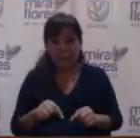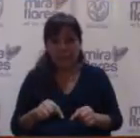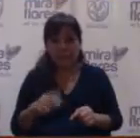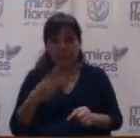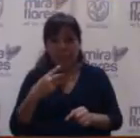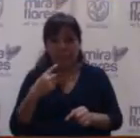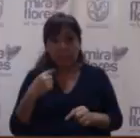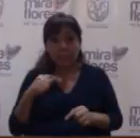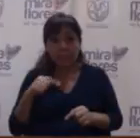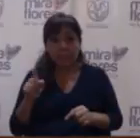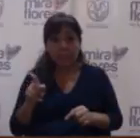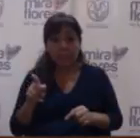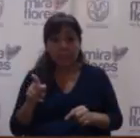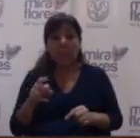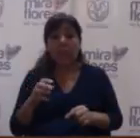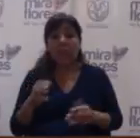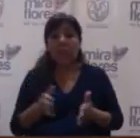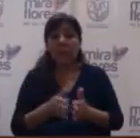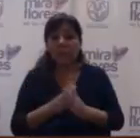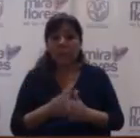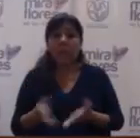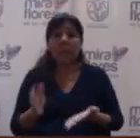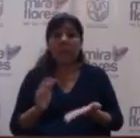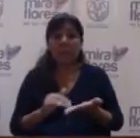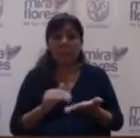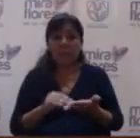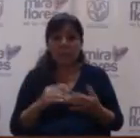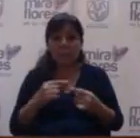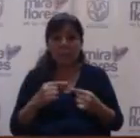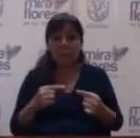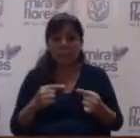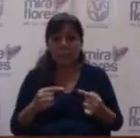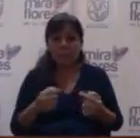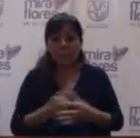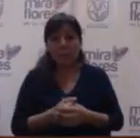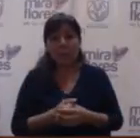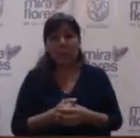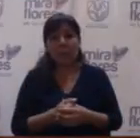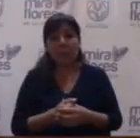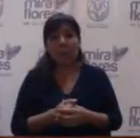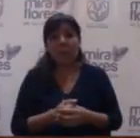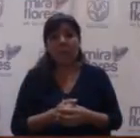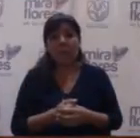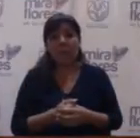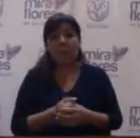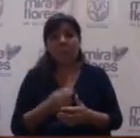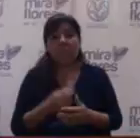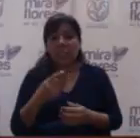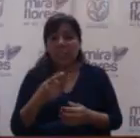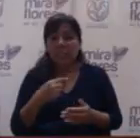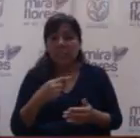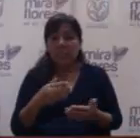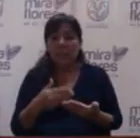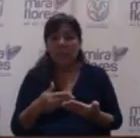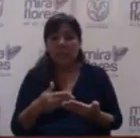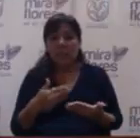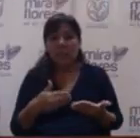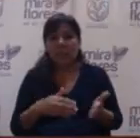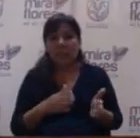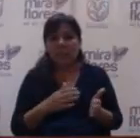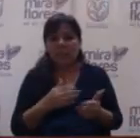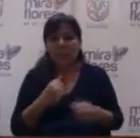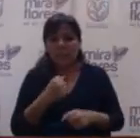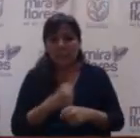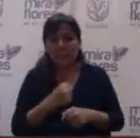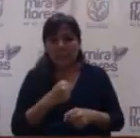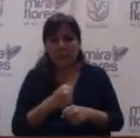pedir que nos pueda dar alguna información, yo quisiera decirle que esto es producto de algo que se viene trabajando en el Comité Distrital